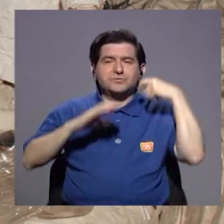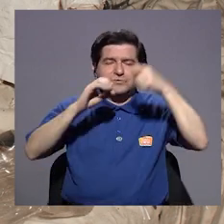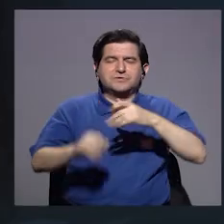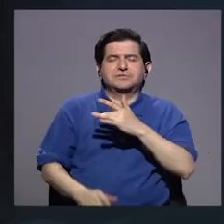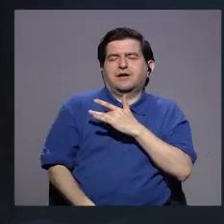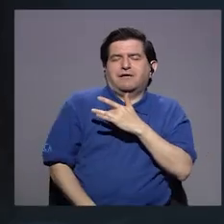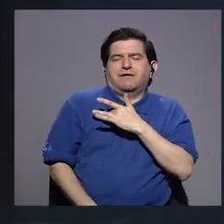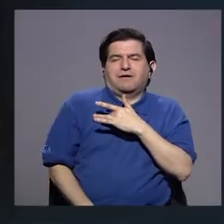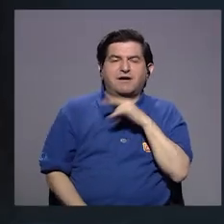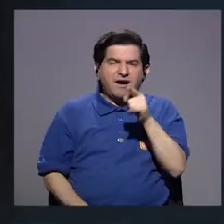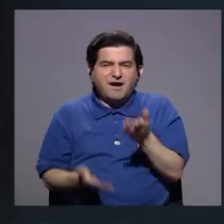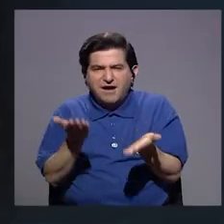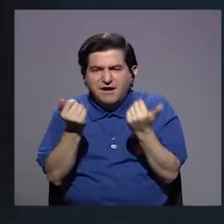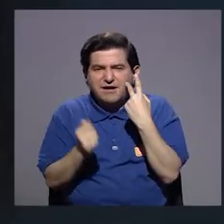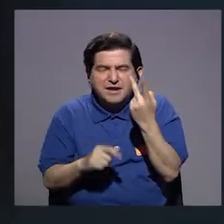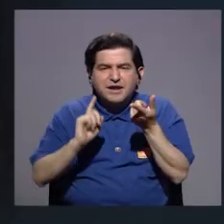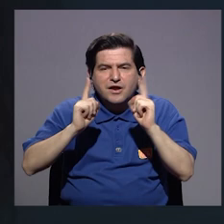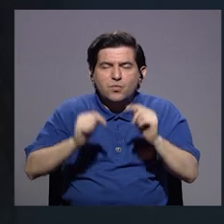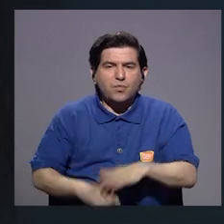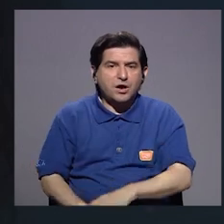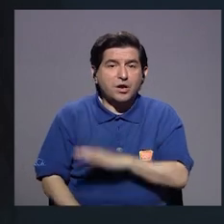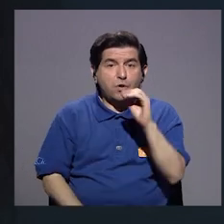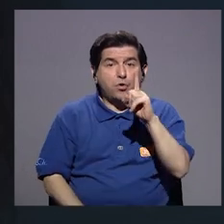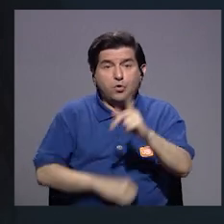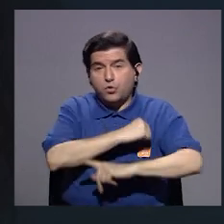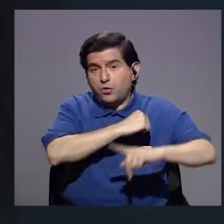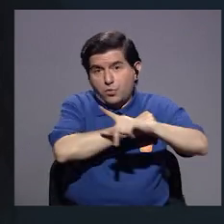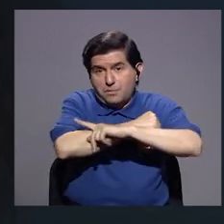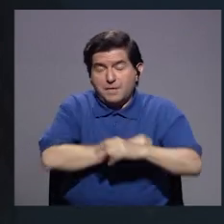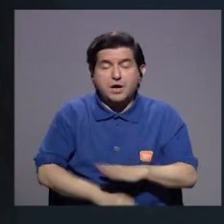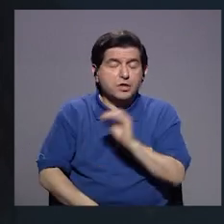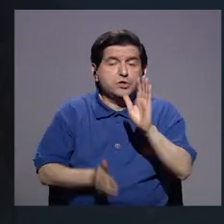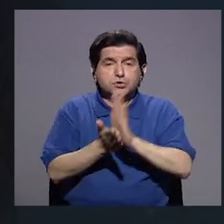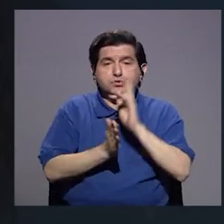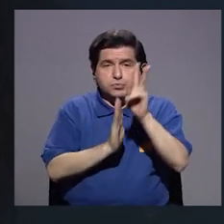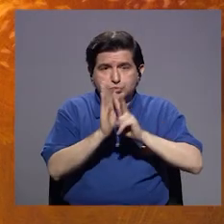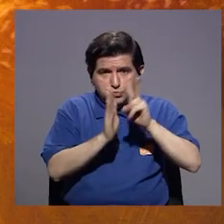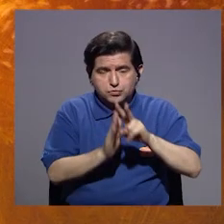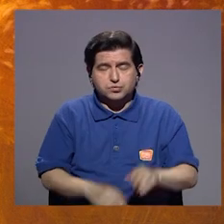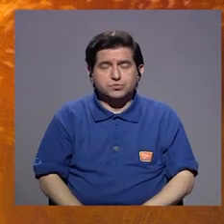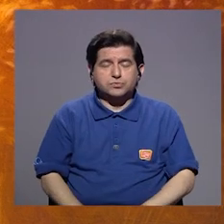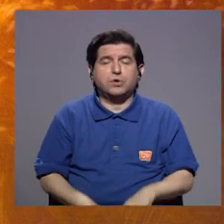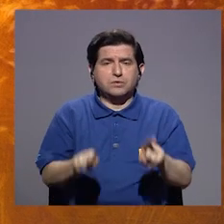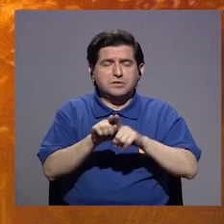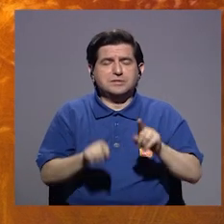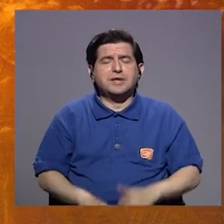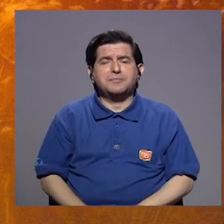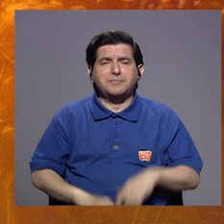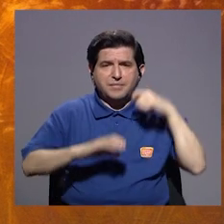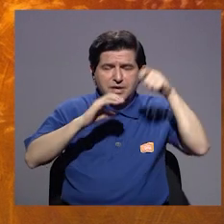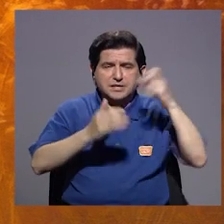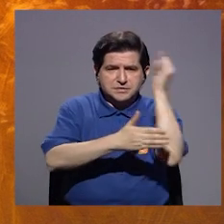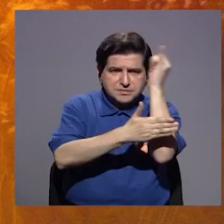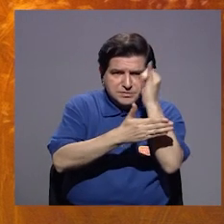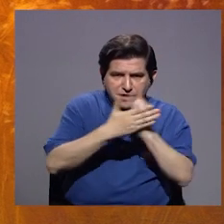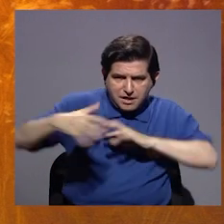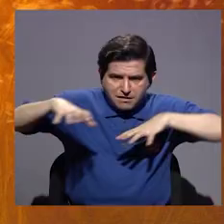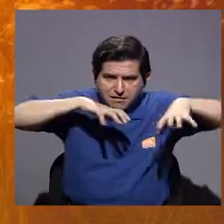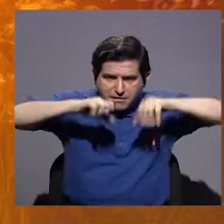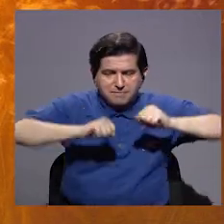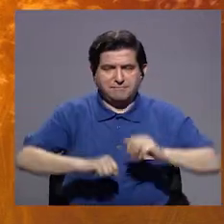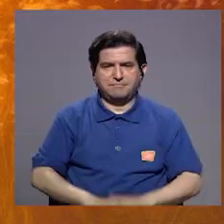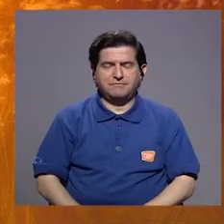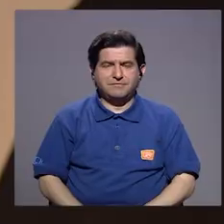pueda encontrar cuáles son las películas que quiere ver, o de determinado o el cine país, documental, o de determinado director o director, o hay cine de animación también, a quien le gusta la